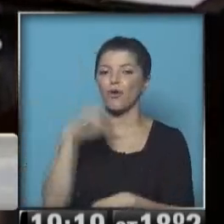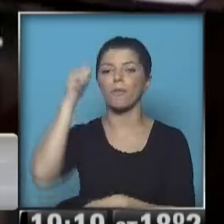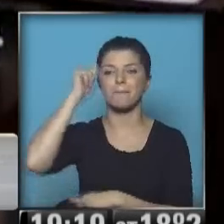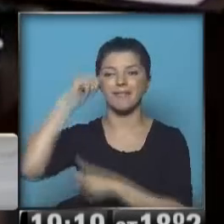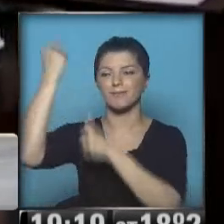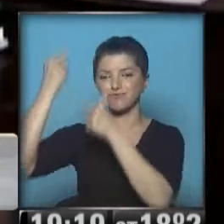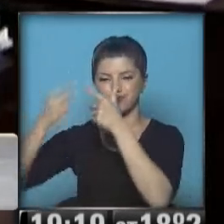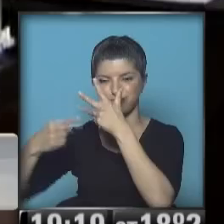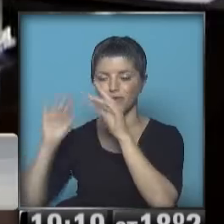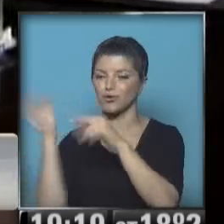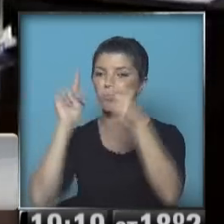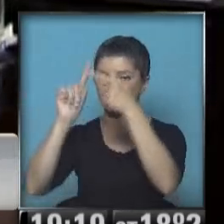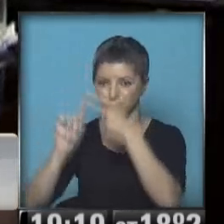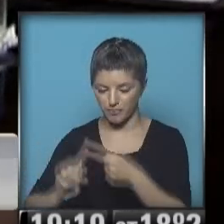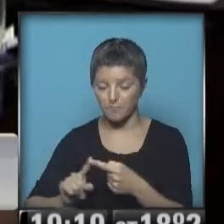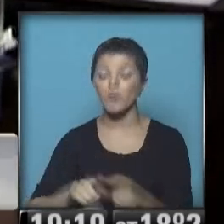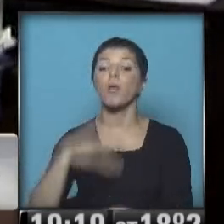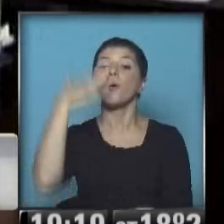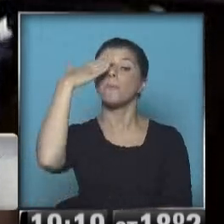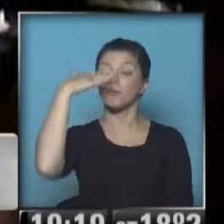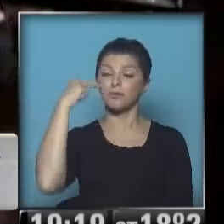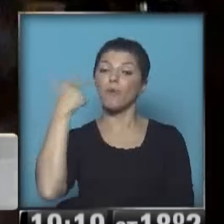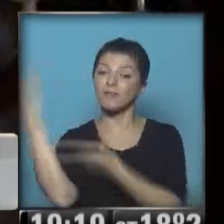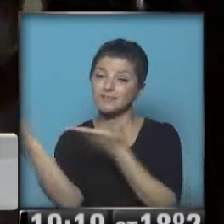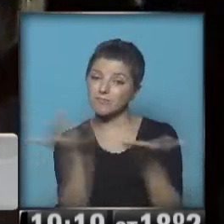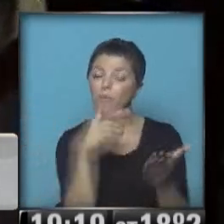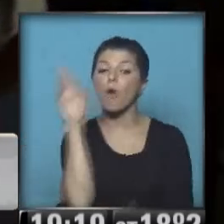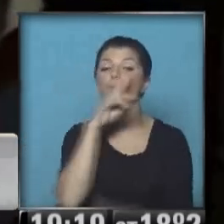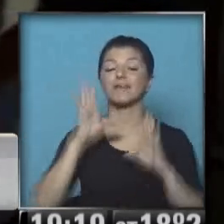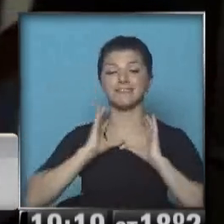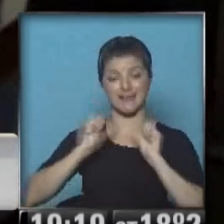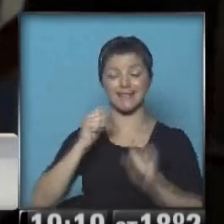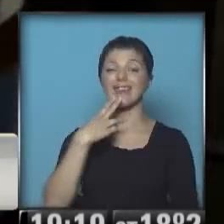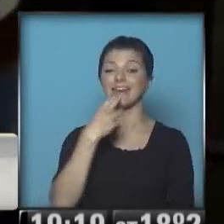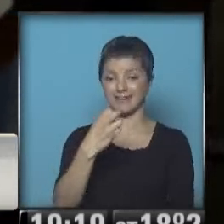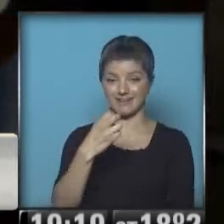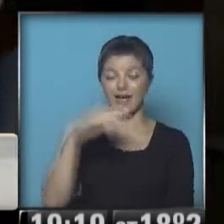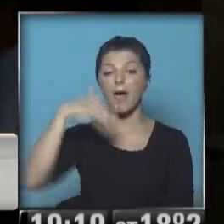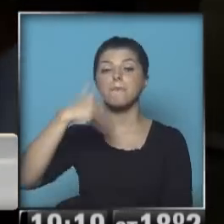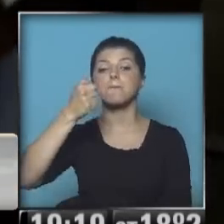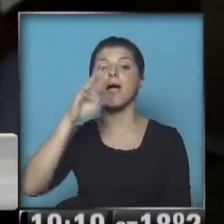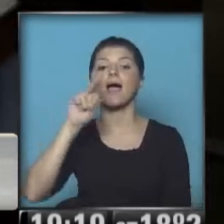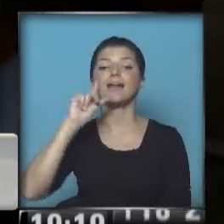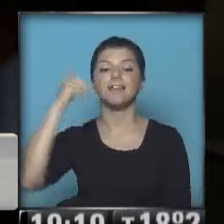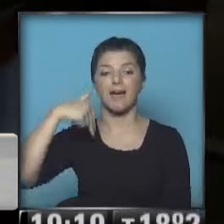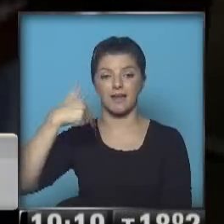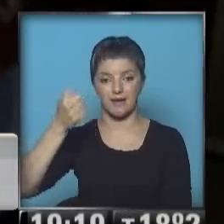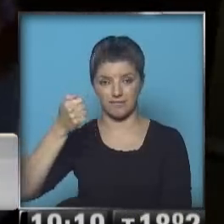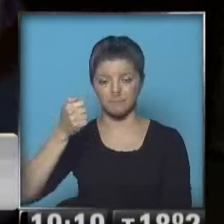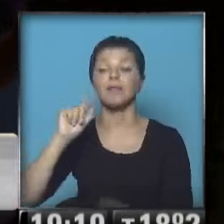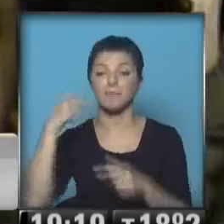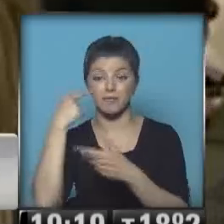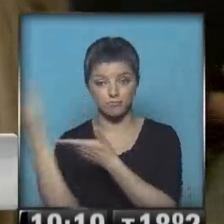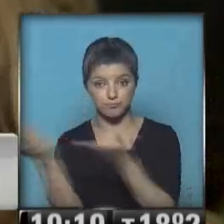atlántica. Finalmente convocamos a la señora secretaria de Energía, Mariana Matranga, por favor, aquí también al estrado,